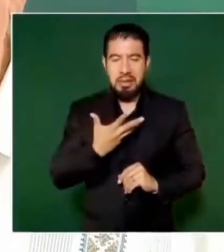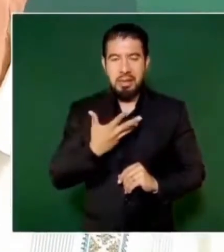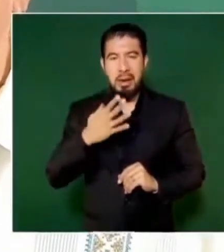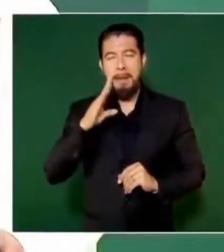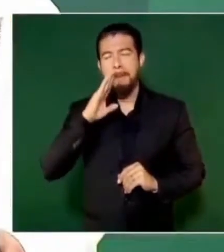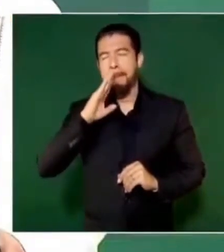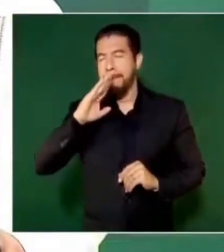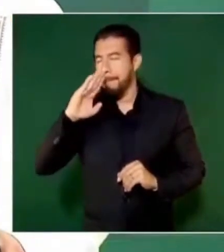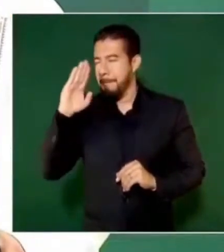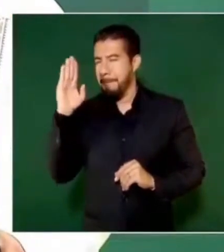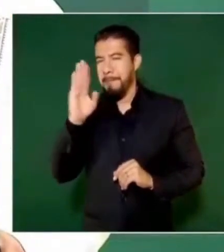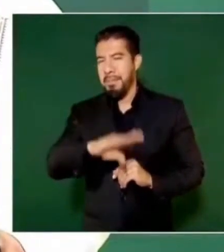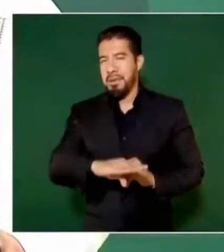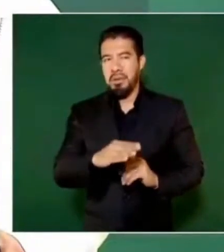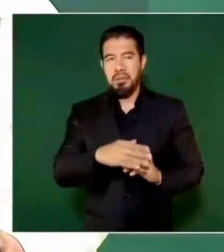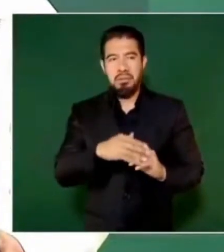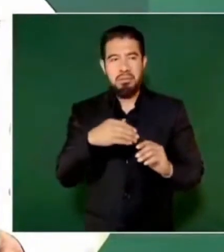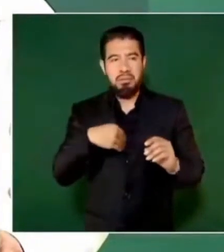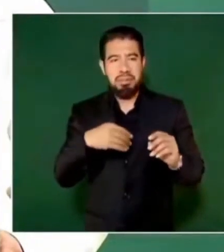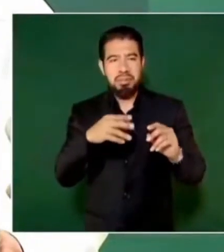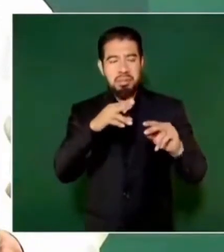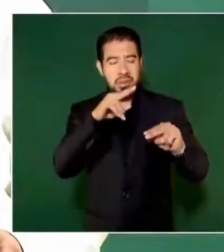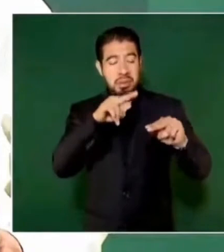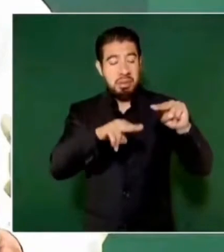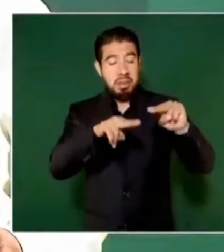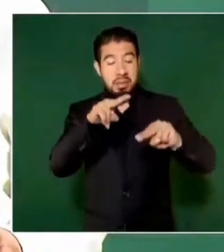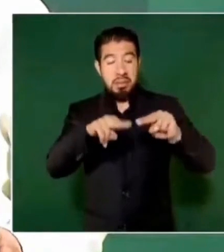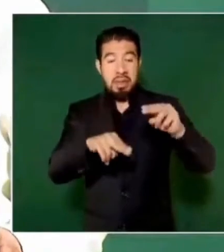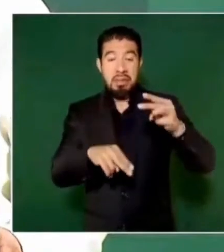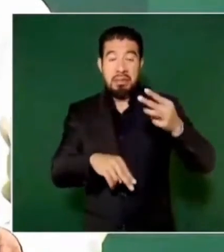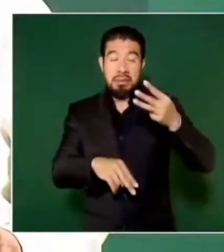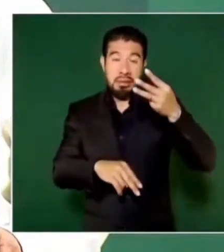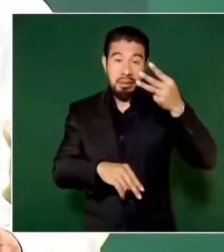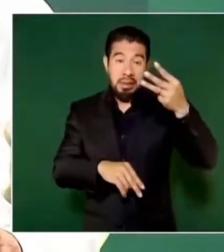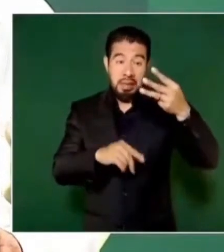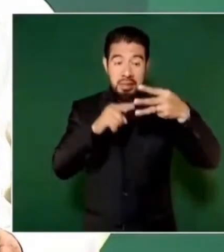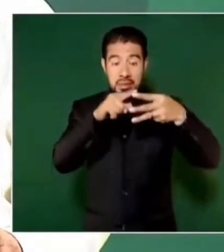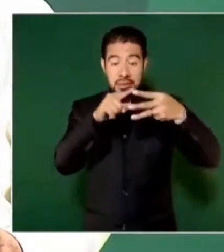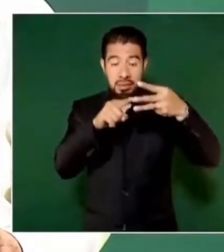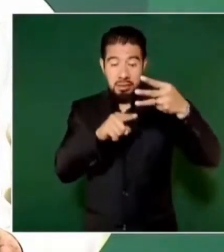mal los tres niveles de gobierno.